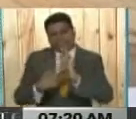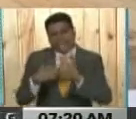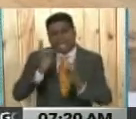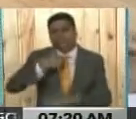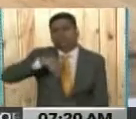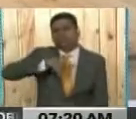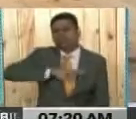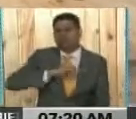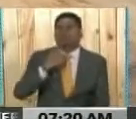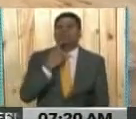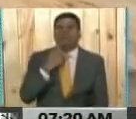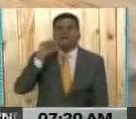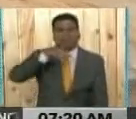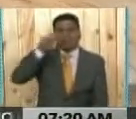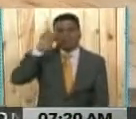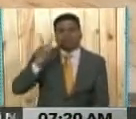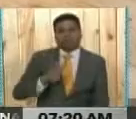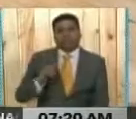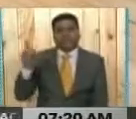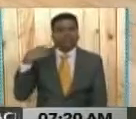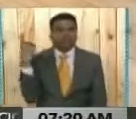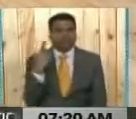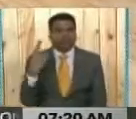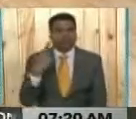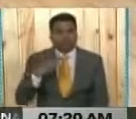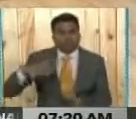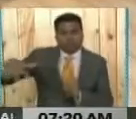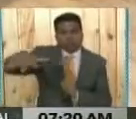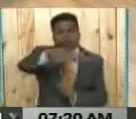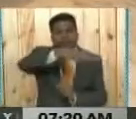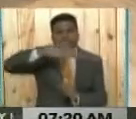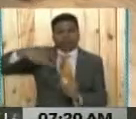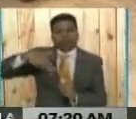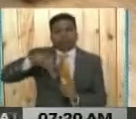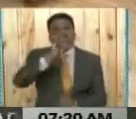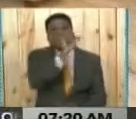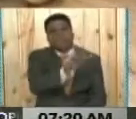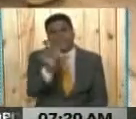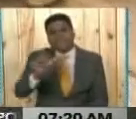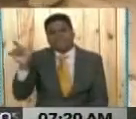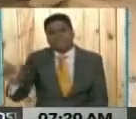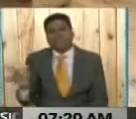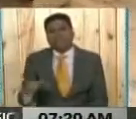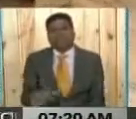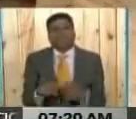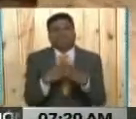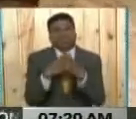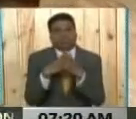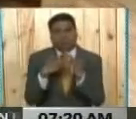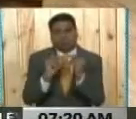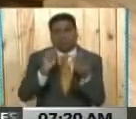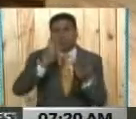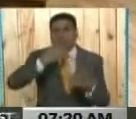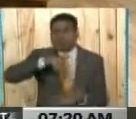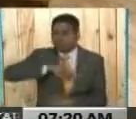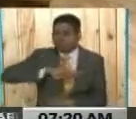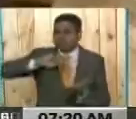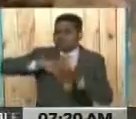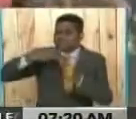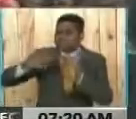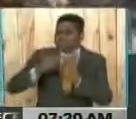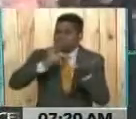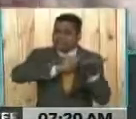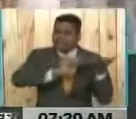Venezuela, no solo del territorio, sino de sus habitantes, de sus sujetos, de sus subjetividades. Y a partir de allí, la